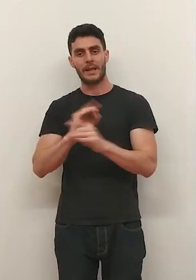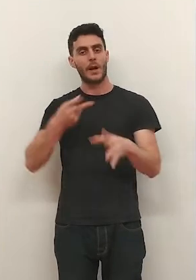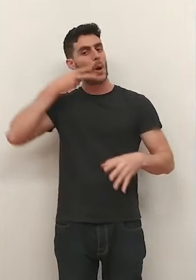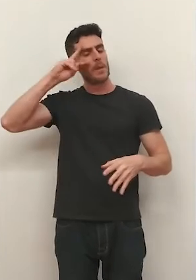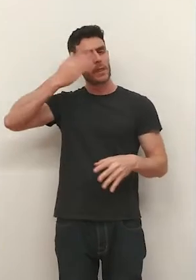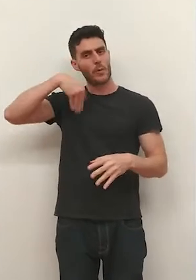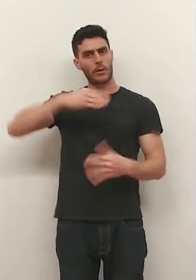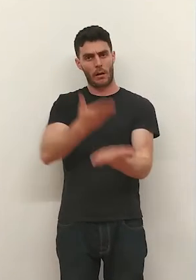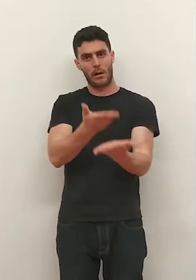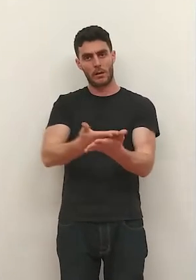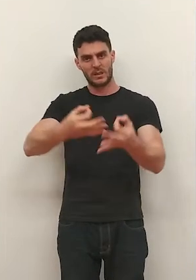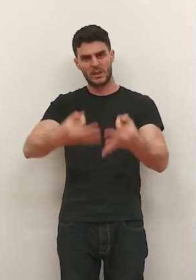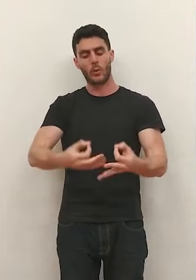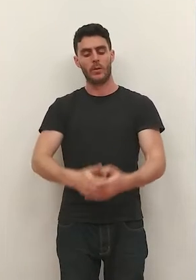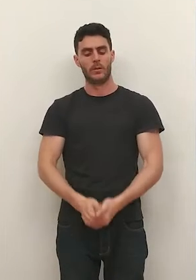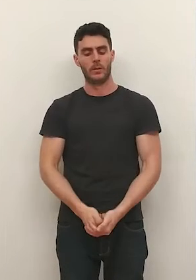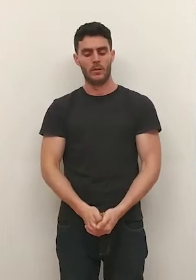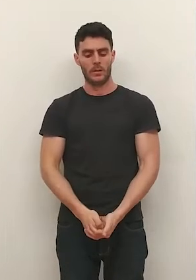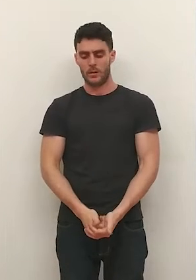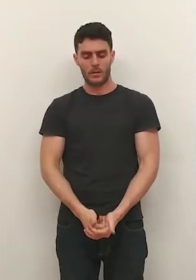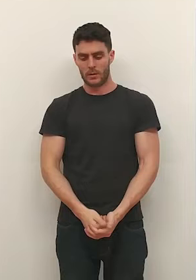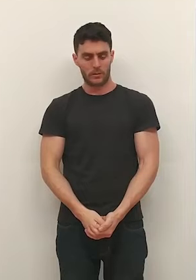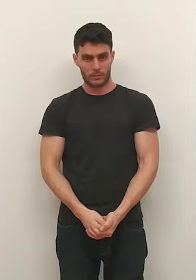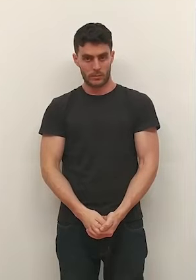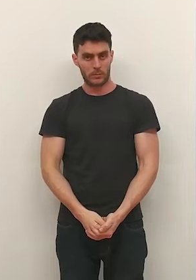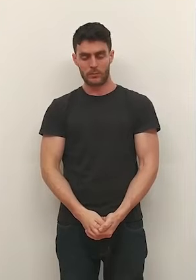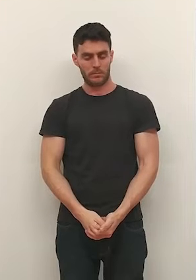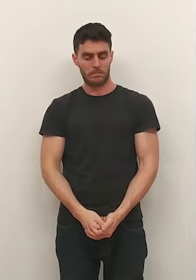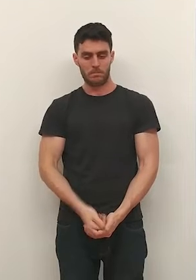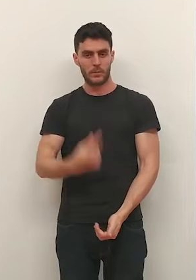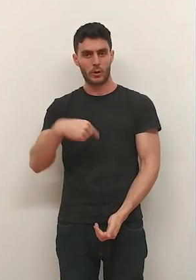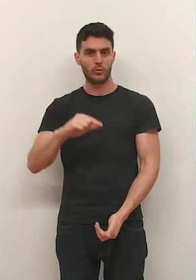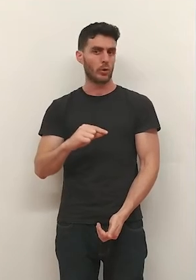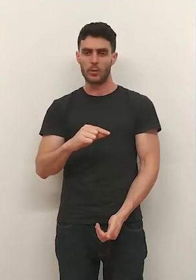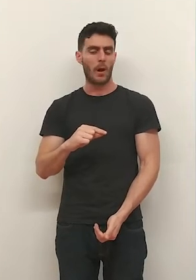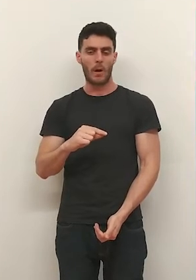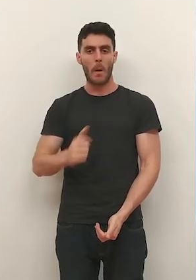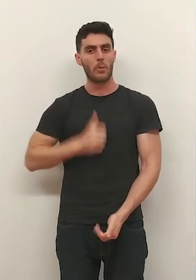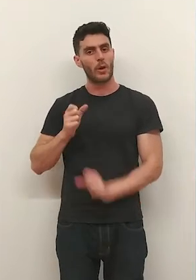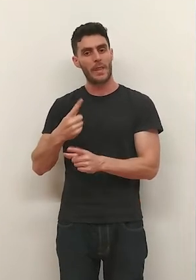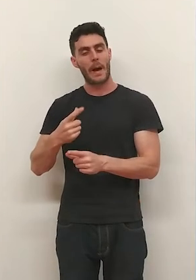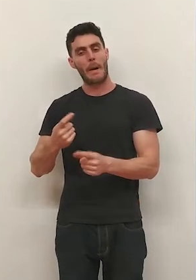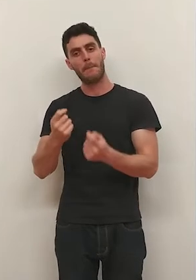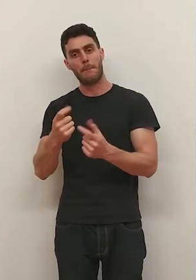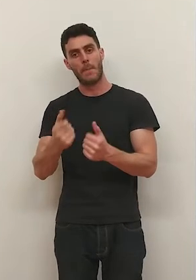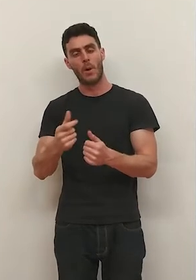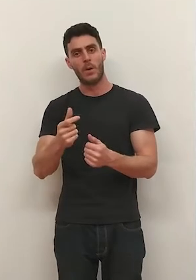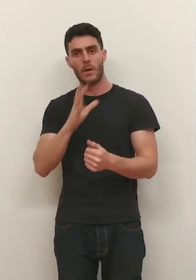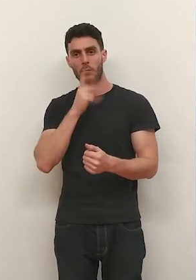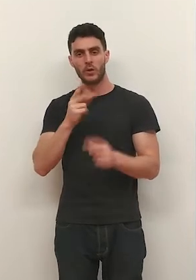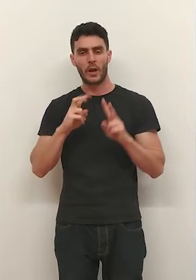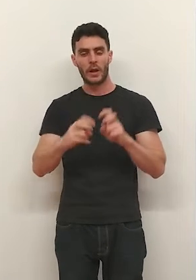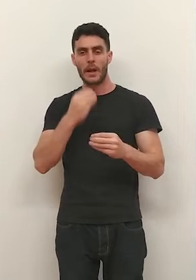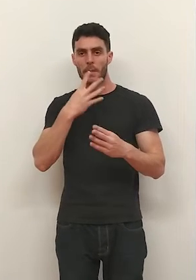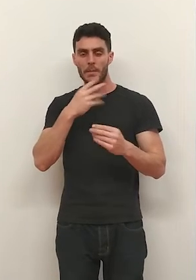tiene que hacerse notar, seguro. En ese sentido, tenemos que conceder poco, para eso analizar bien al rival. Pero como